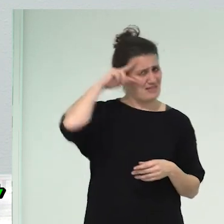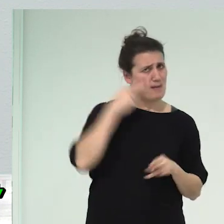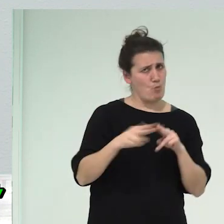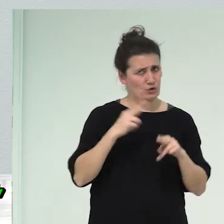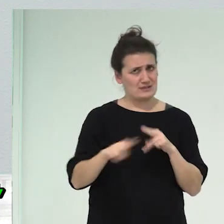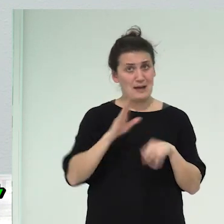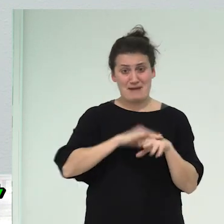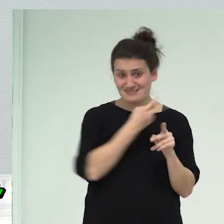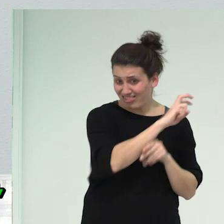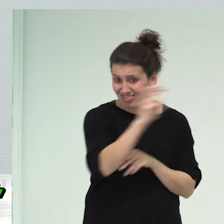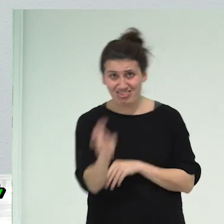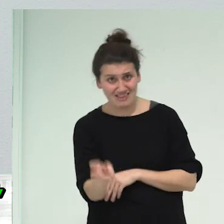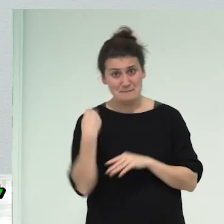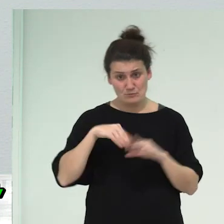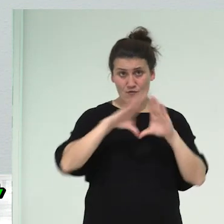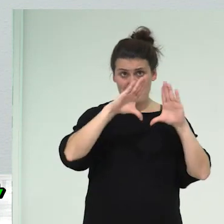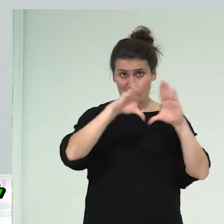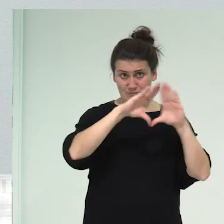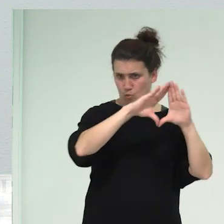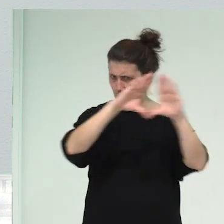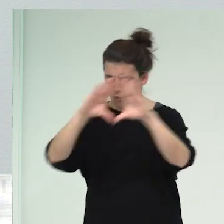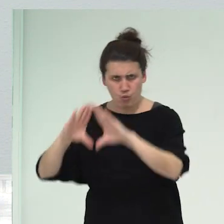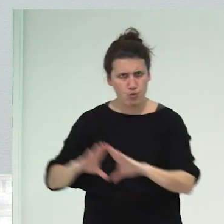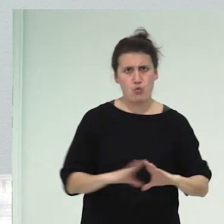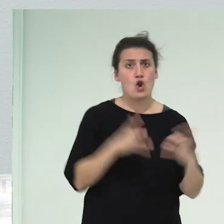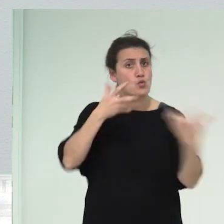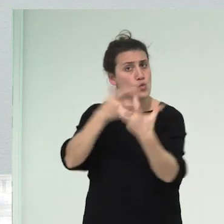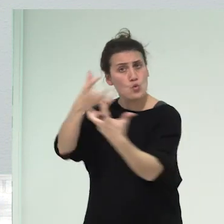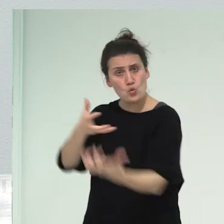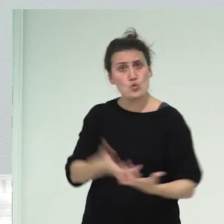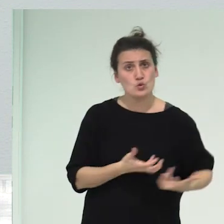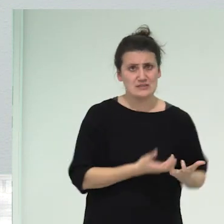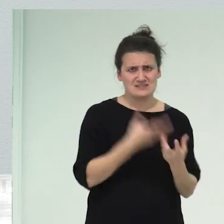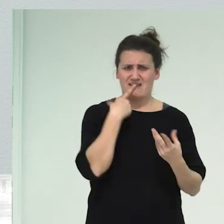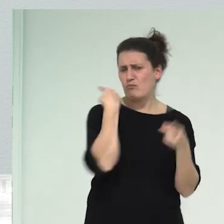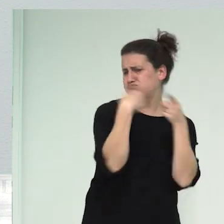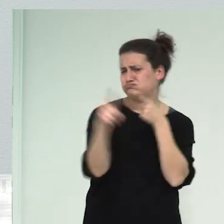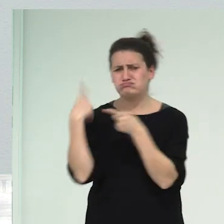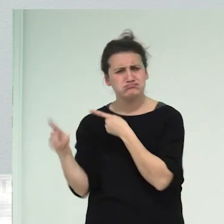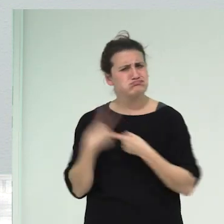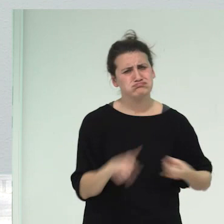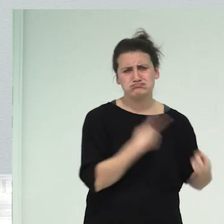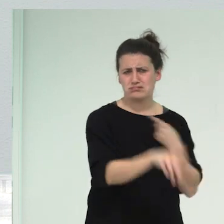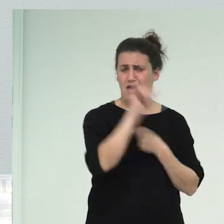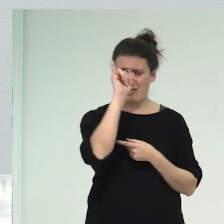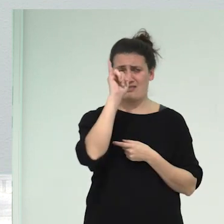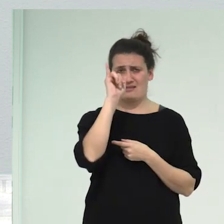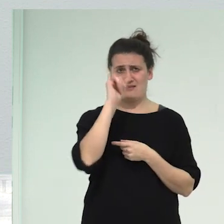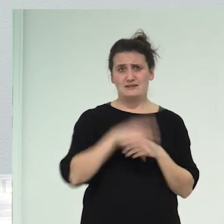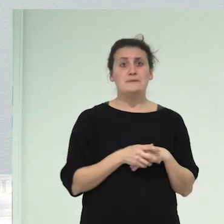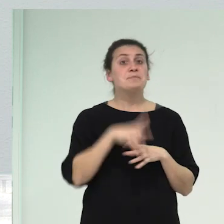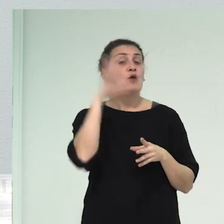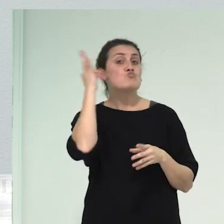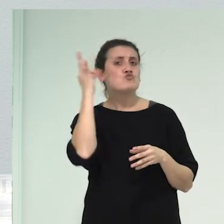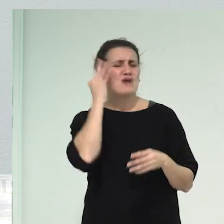esa diversidad de feminismos, de luchas feministas, que son muy diversas, de mujeres